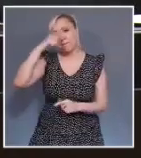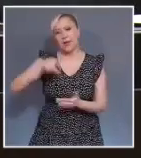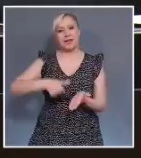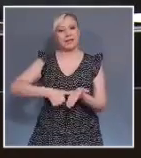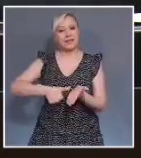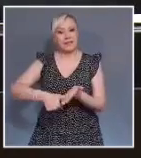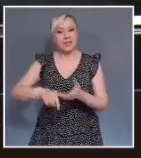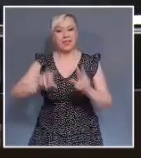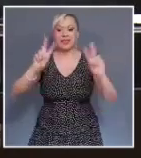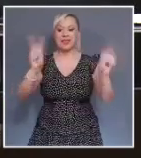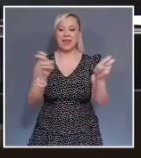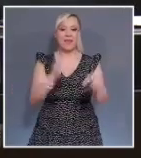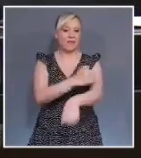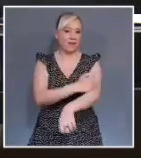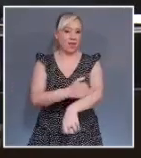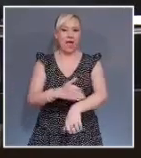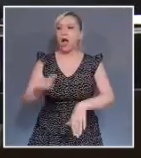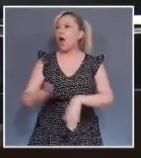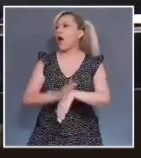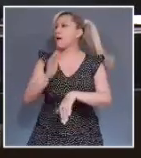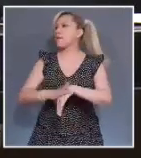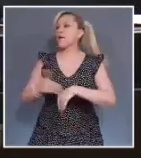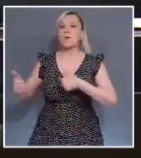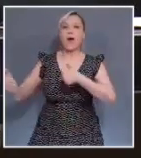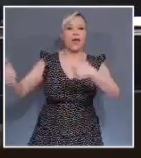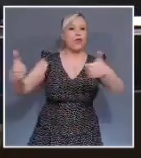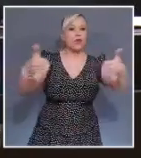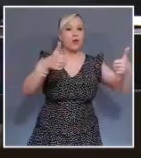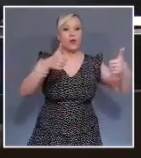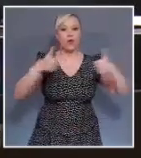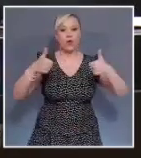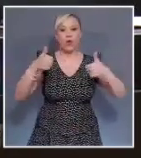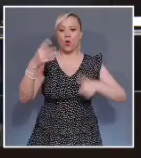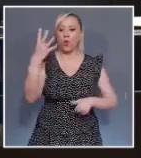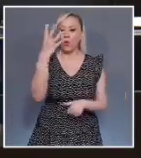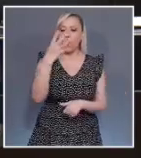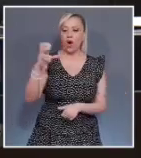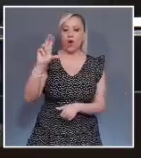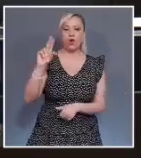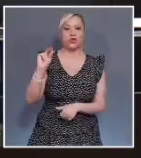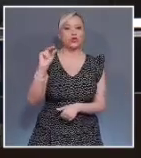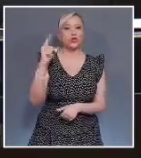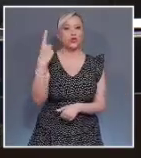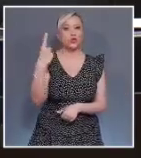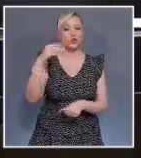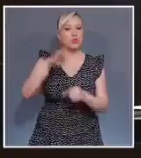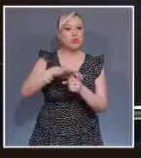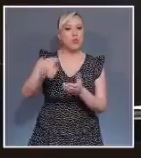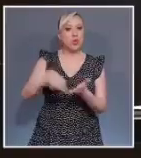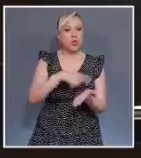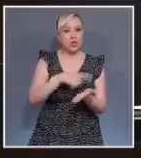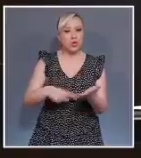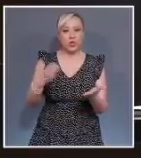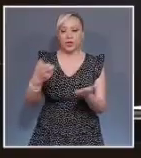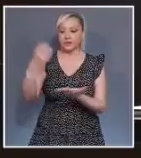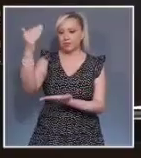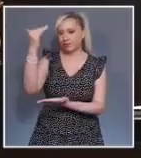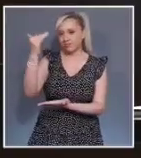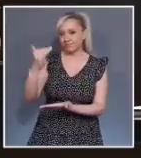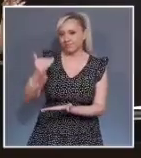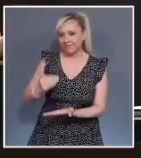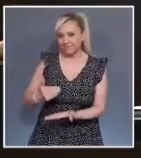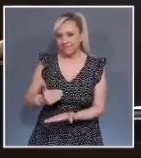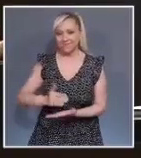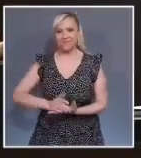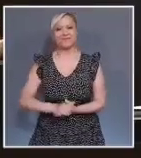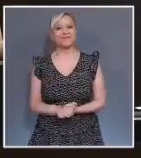y en lo particular por 481 votos los artículos no reservados. En la sesión mencionaron como una